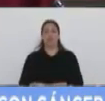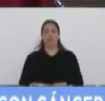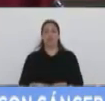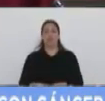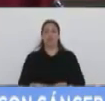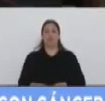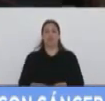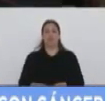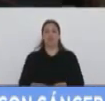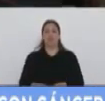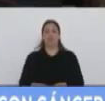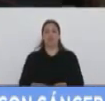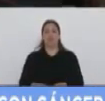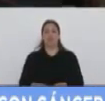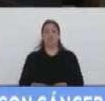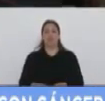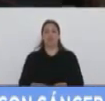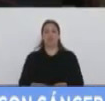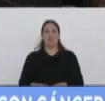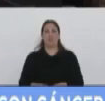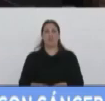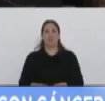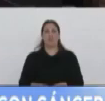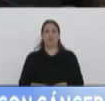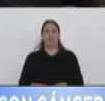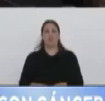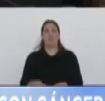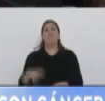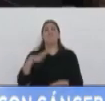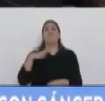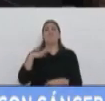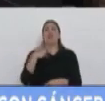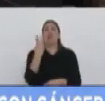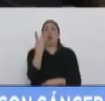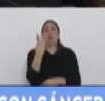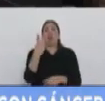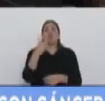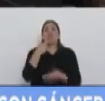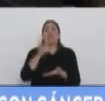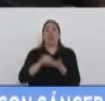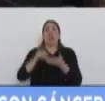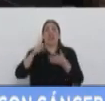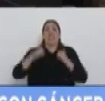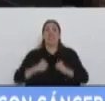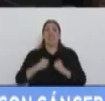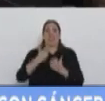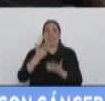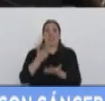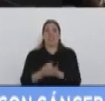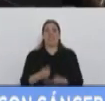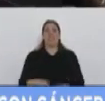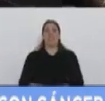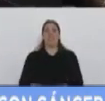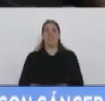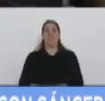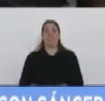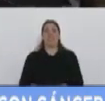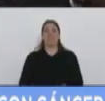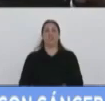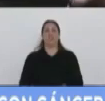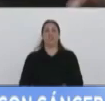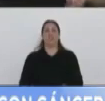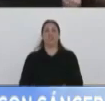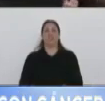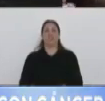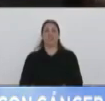que realmente esto, atravesar por estas enfermedades, como nos contaban cada una de las familias, es realmente un quiebre en toda la vida